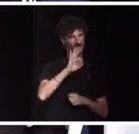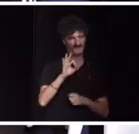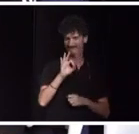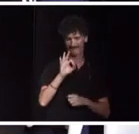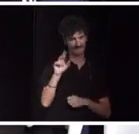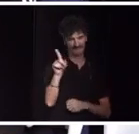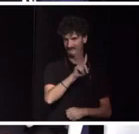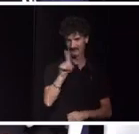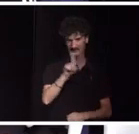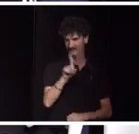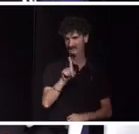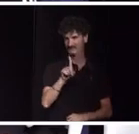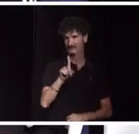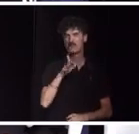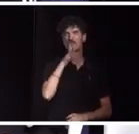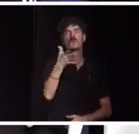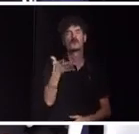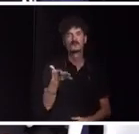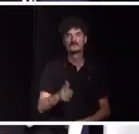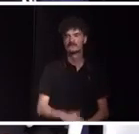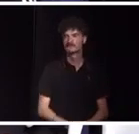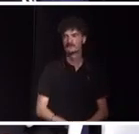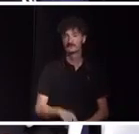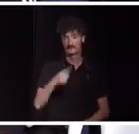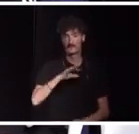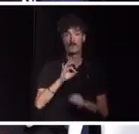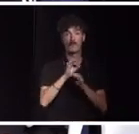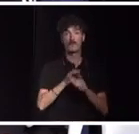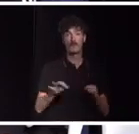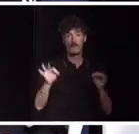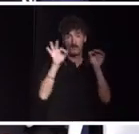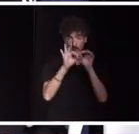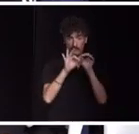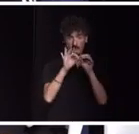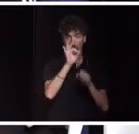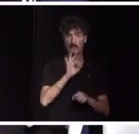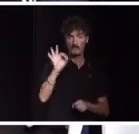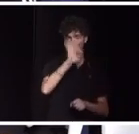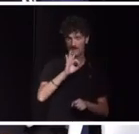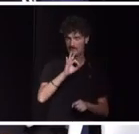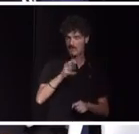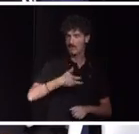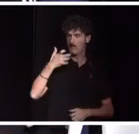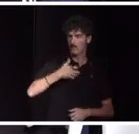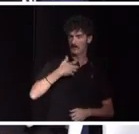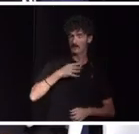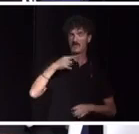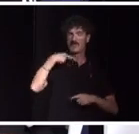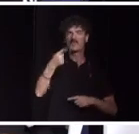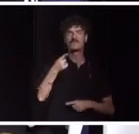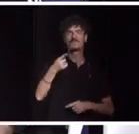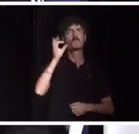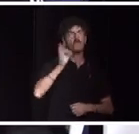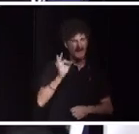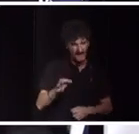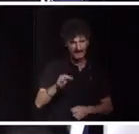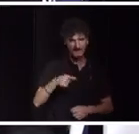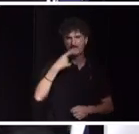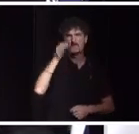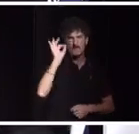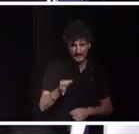bien. ¿Sabéis por qué? Porque Podemos no espera que las cosas no molesten para decir la verdad. Por eso no somos